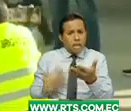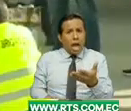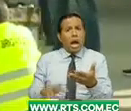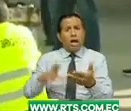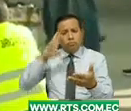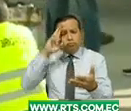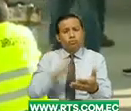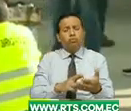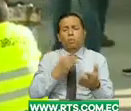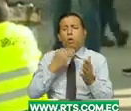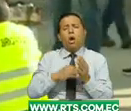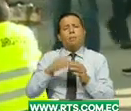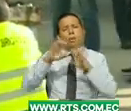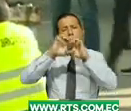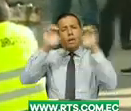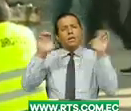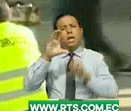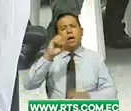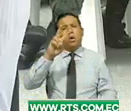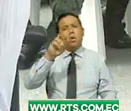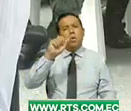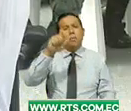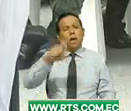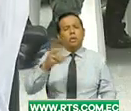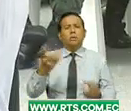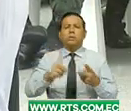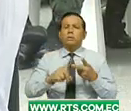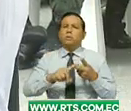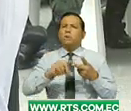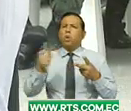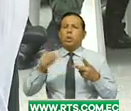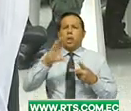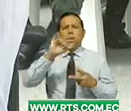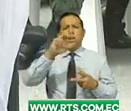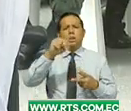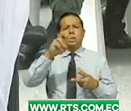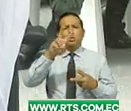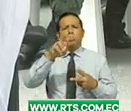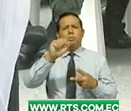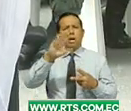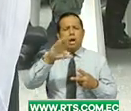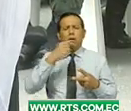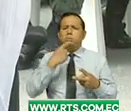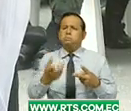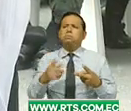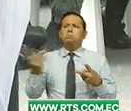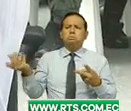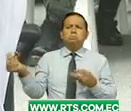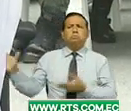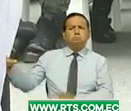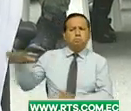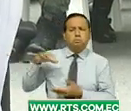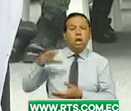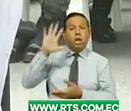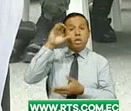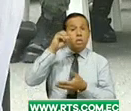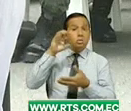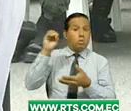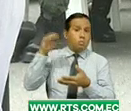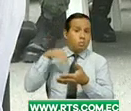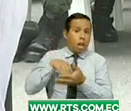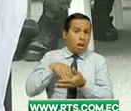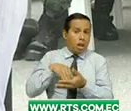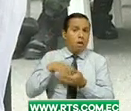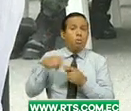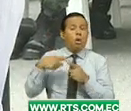AstraZeneca. La vacuna china Sinovac nos han ofrecido que va a estar aquí 500.000 el 20